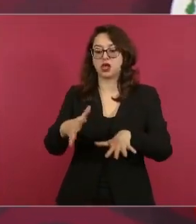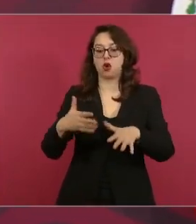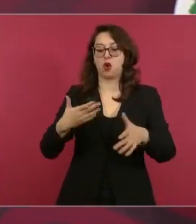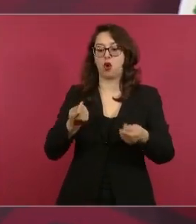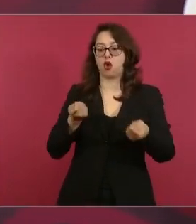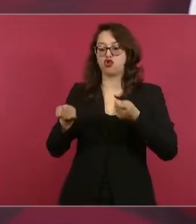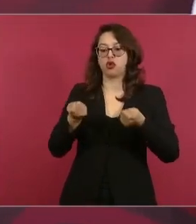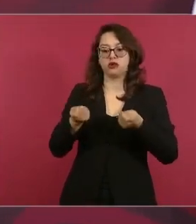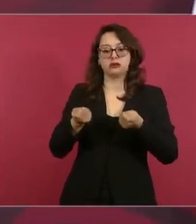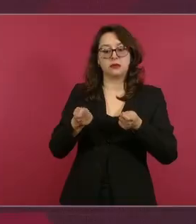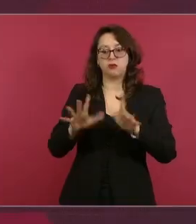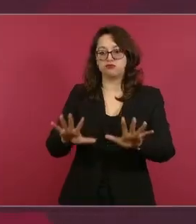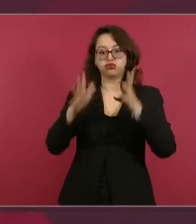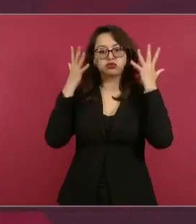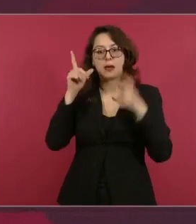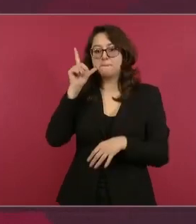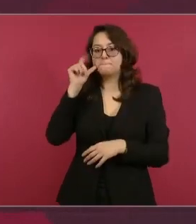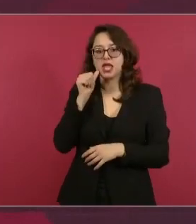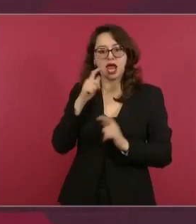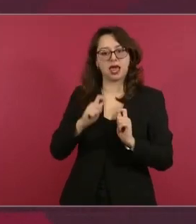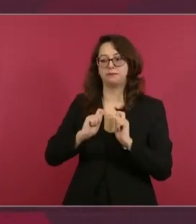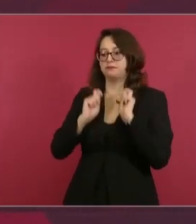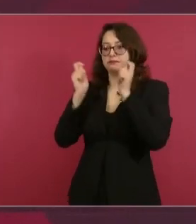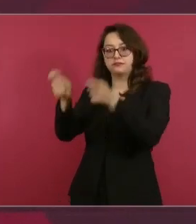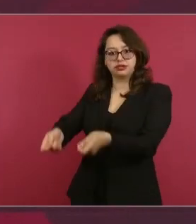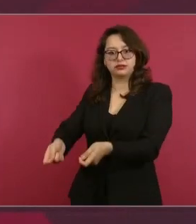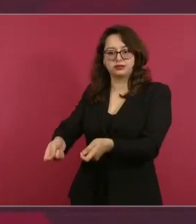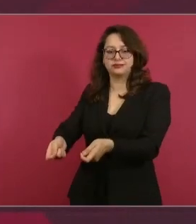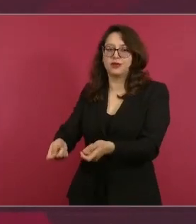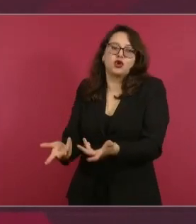ya se iba a entregar el canal.